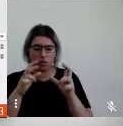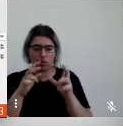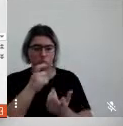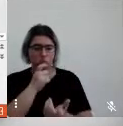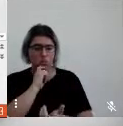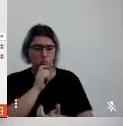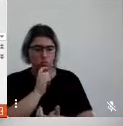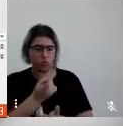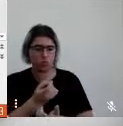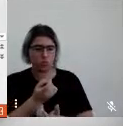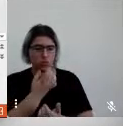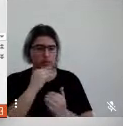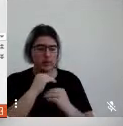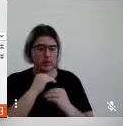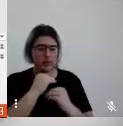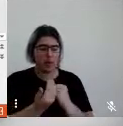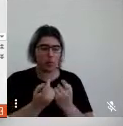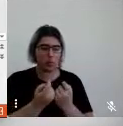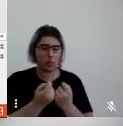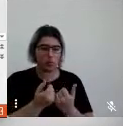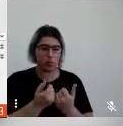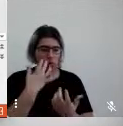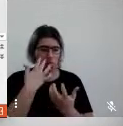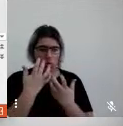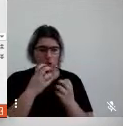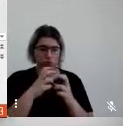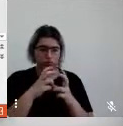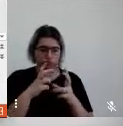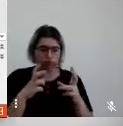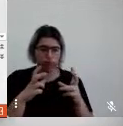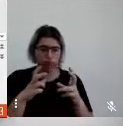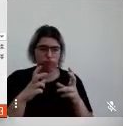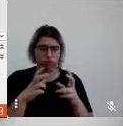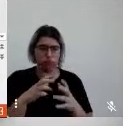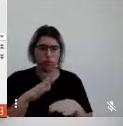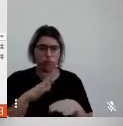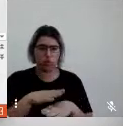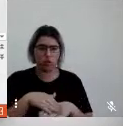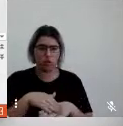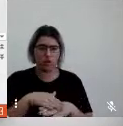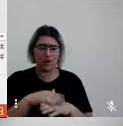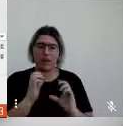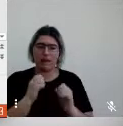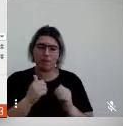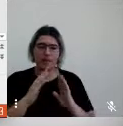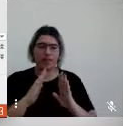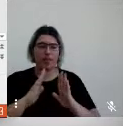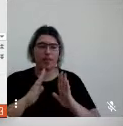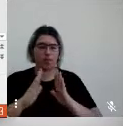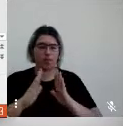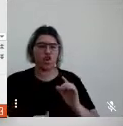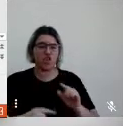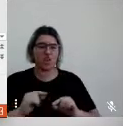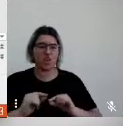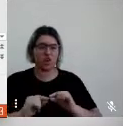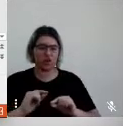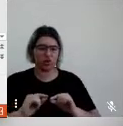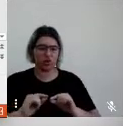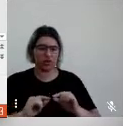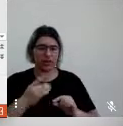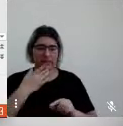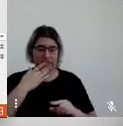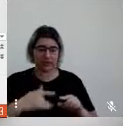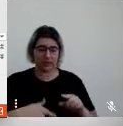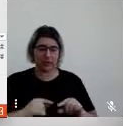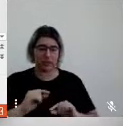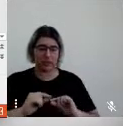trozo de pan ya noto que estoy cogiendo peso, no lo entiendo. Pues empieza todo en la microbiota y si esas bacterias están acostumbradas a consumir